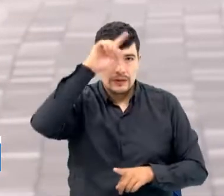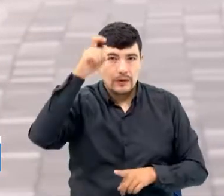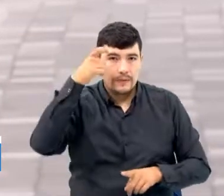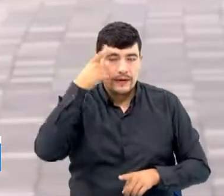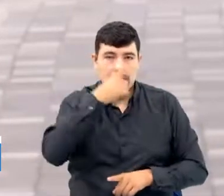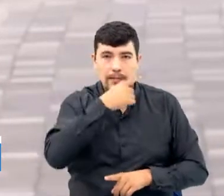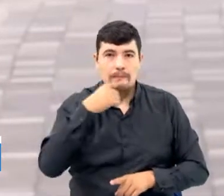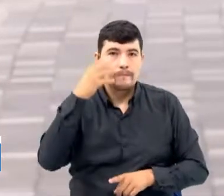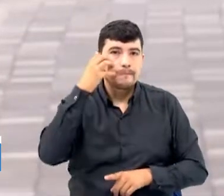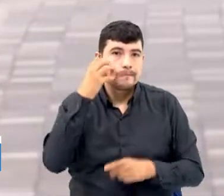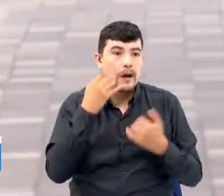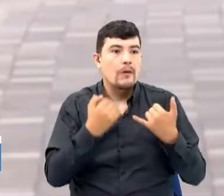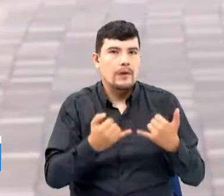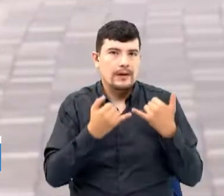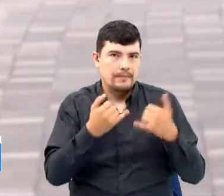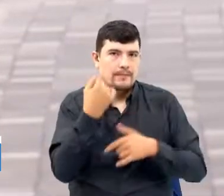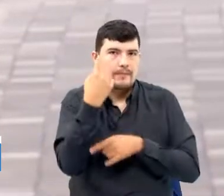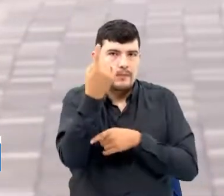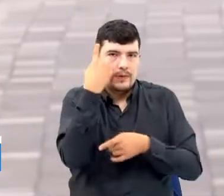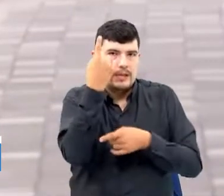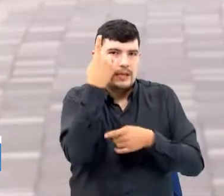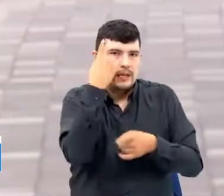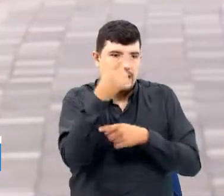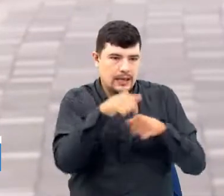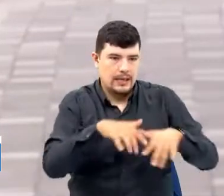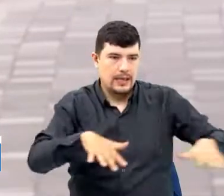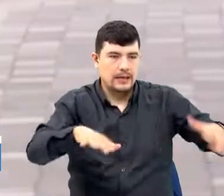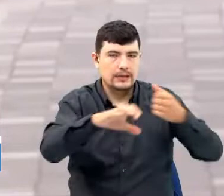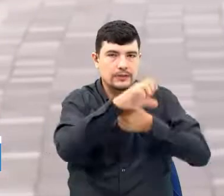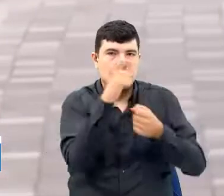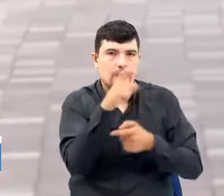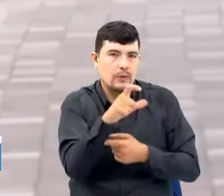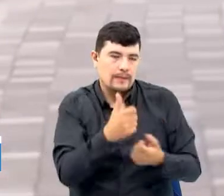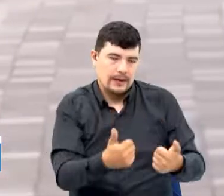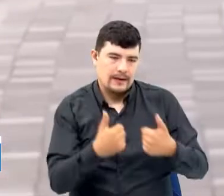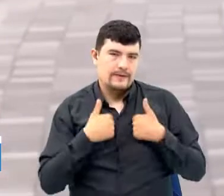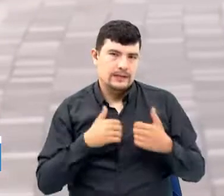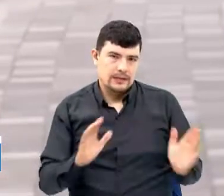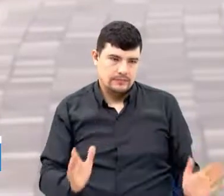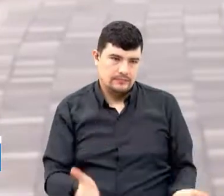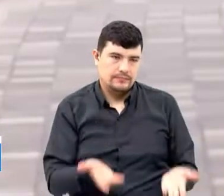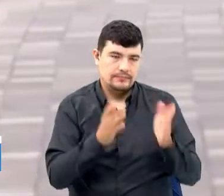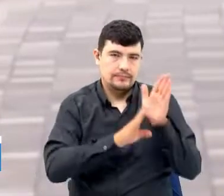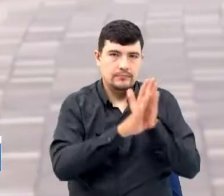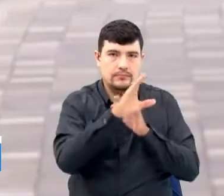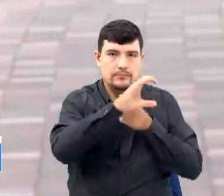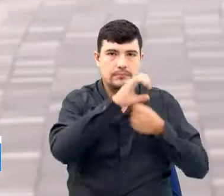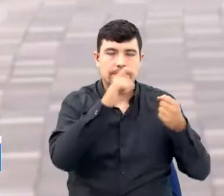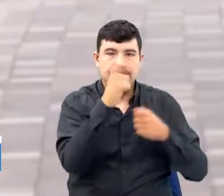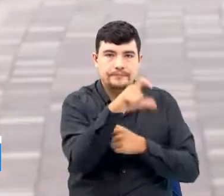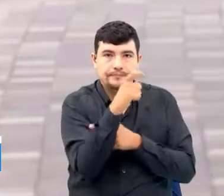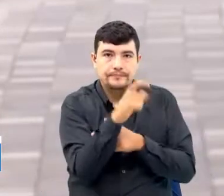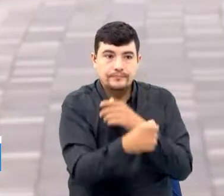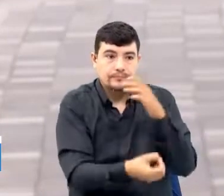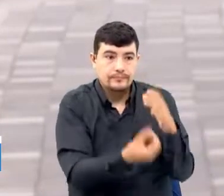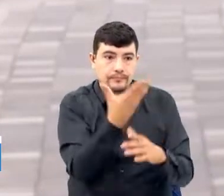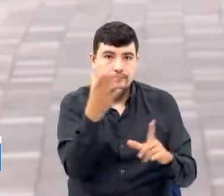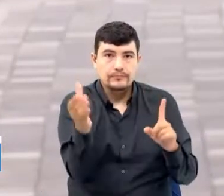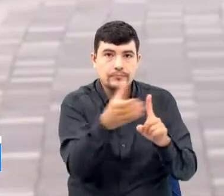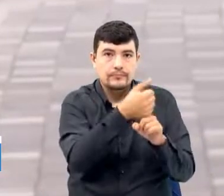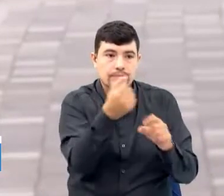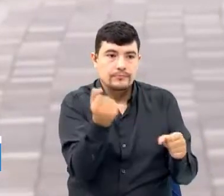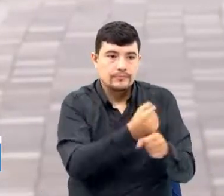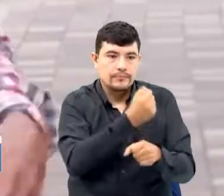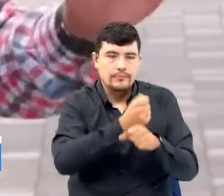a que esta política fronteriza también se reactive en gran parte del área metropolitana de Cúcuta, generando nuevos empleos también